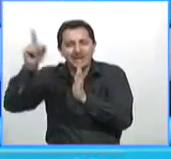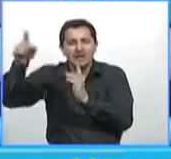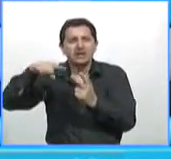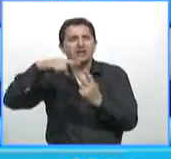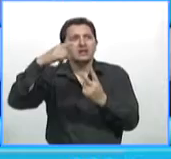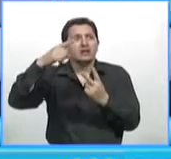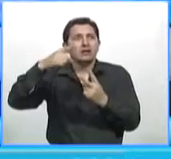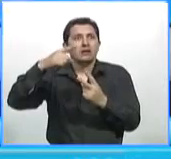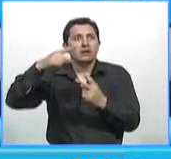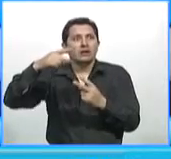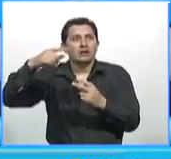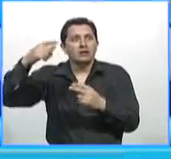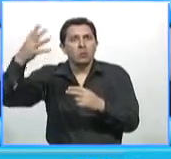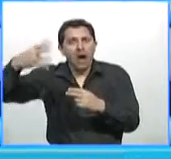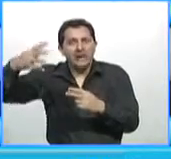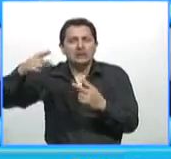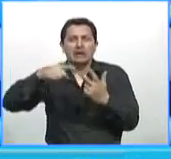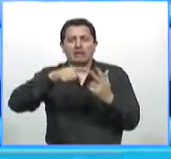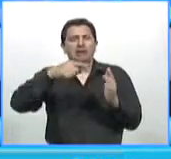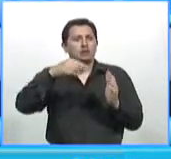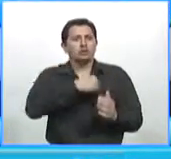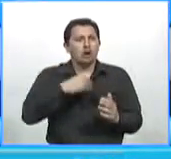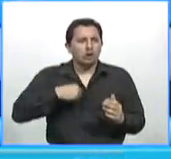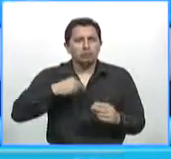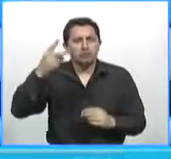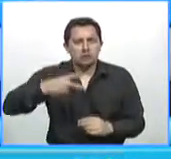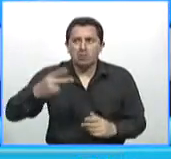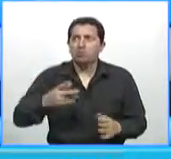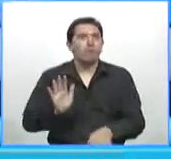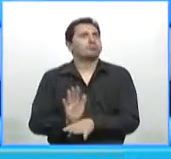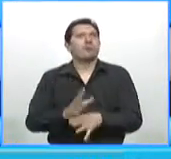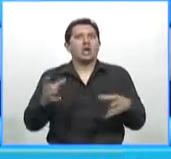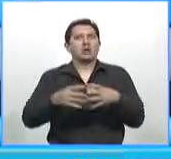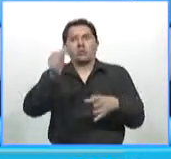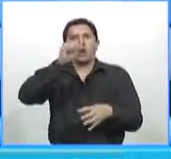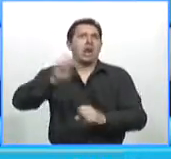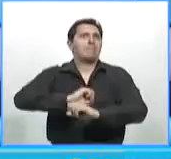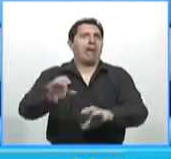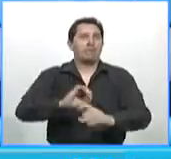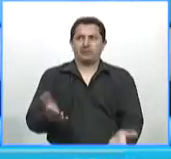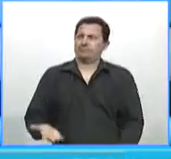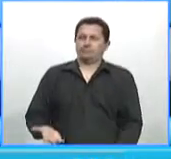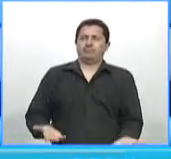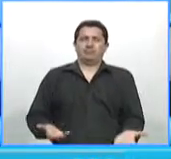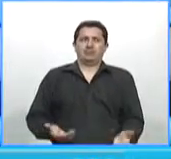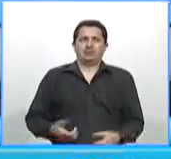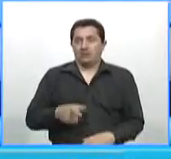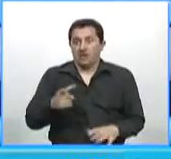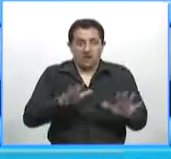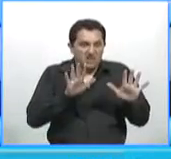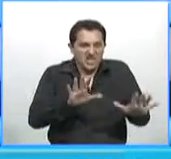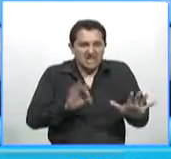Bueno, pero la historia argentina. Sí, somos resultadistas, ¿viste? Que es una cosa. Estas no sirven para nada. Hace